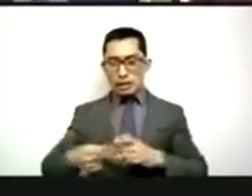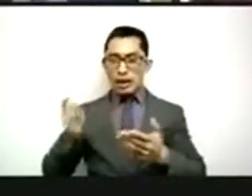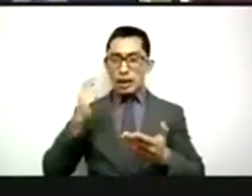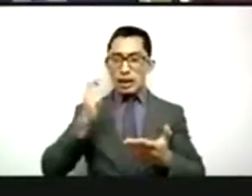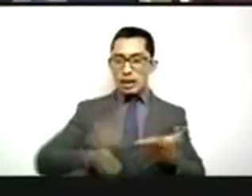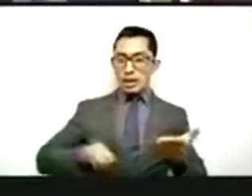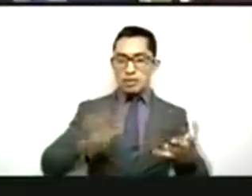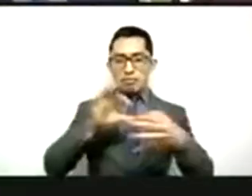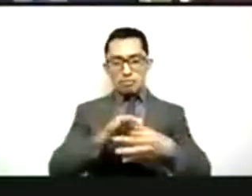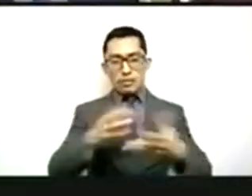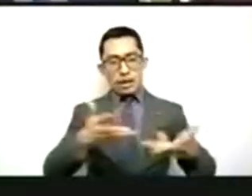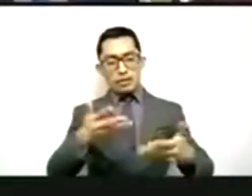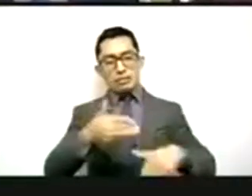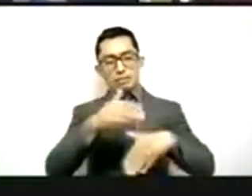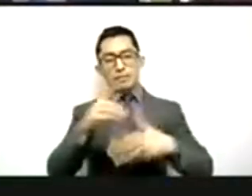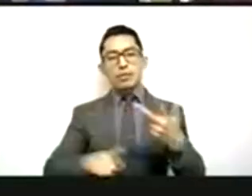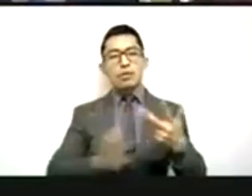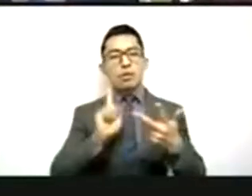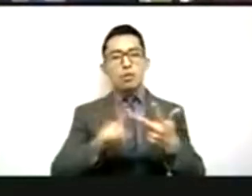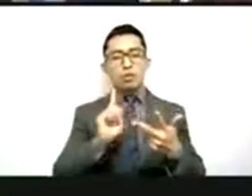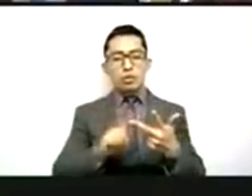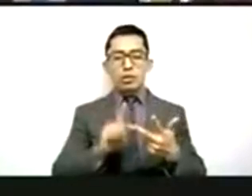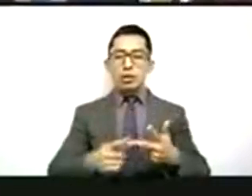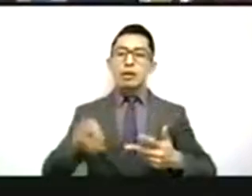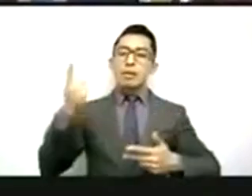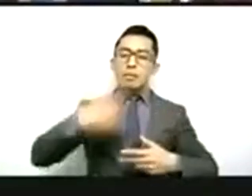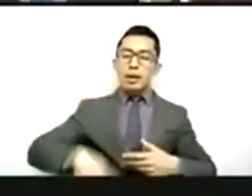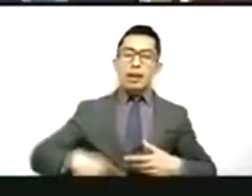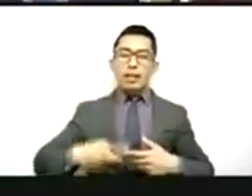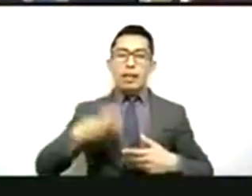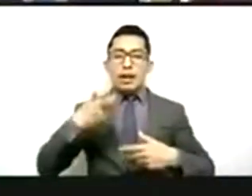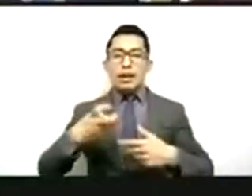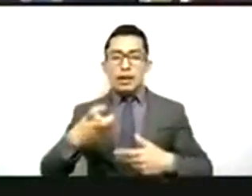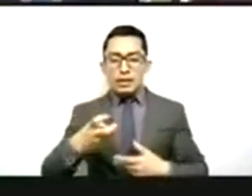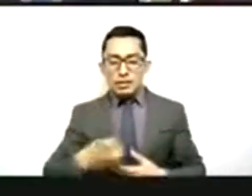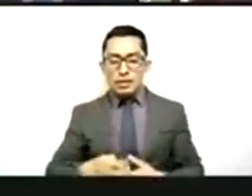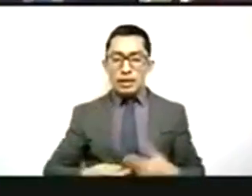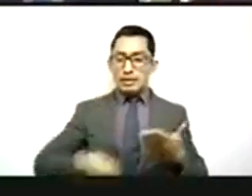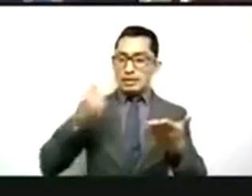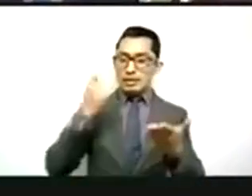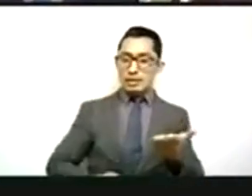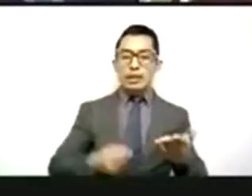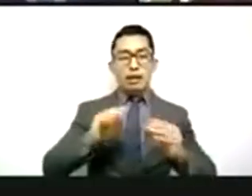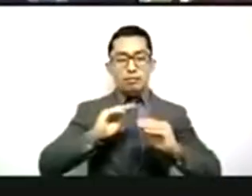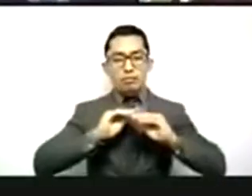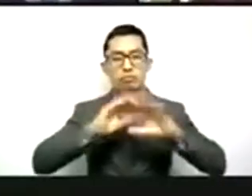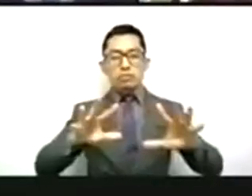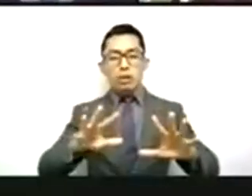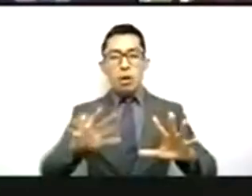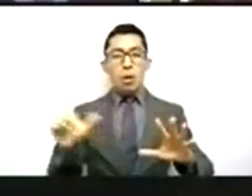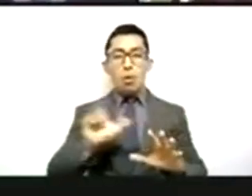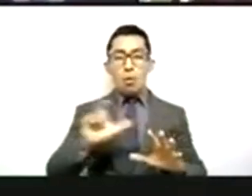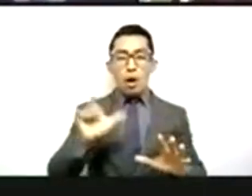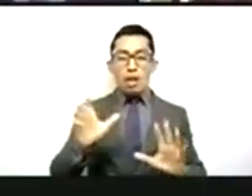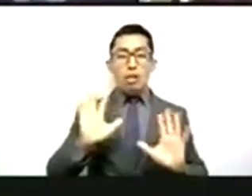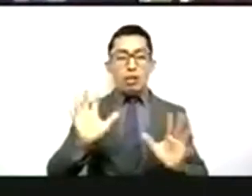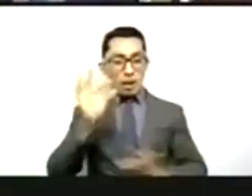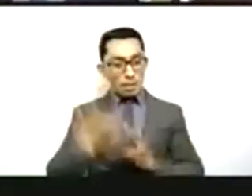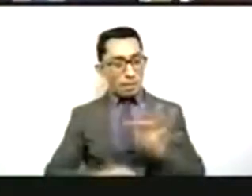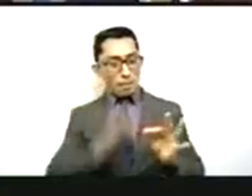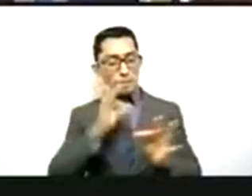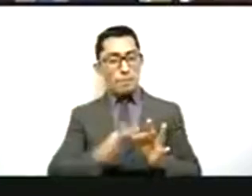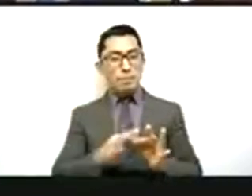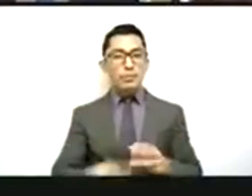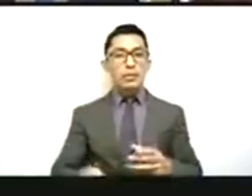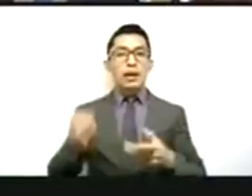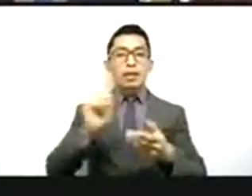fallo. Octavo, se ordena publicar la presente sentencia una vez que se encuentre firme en el